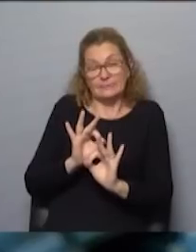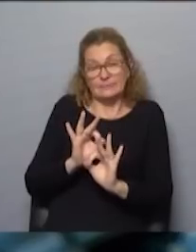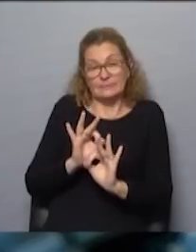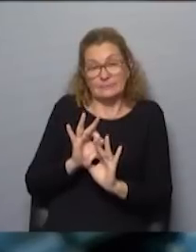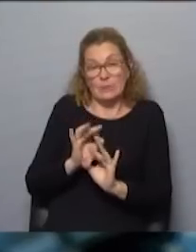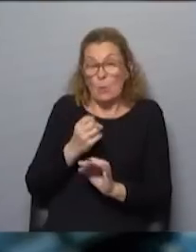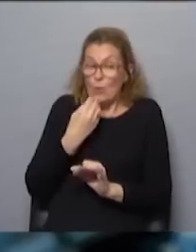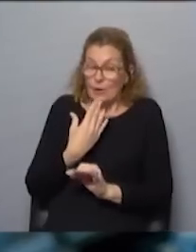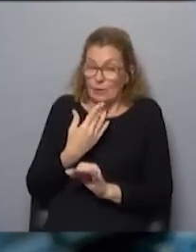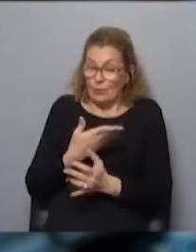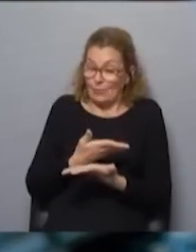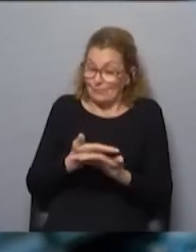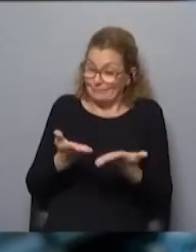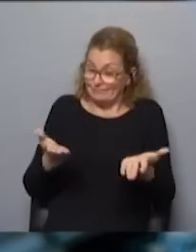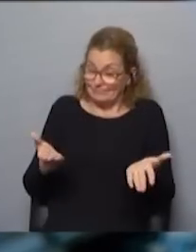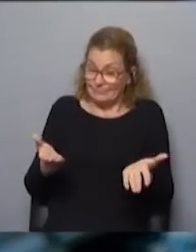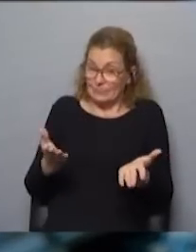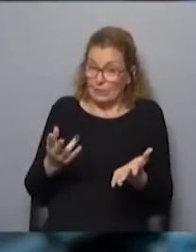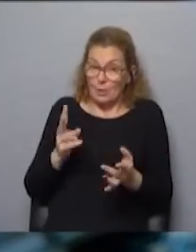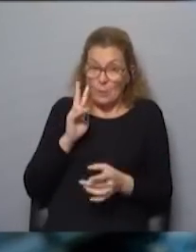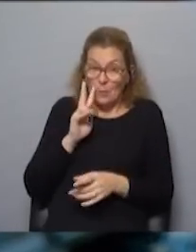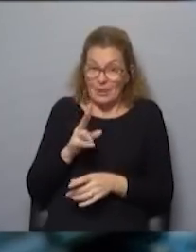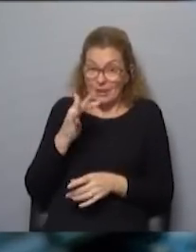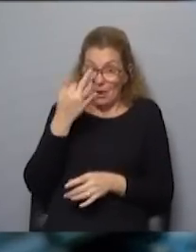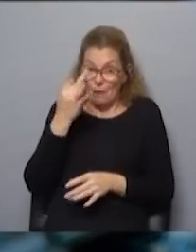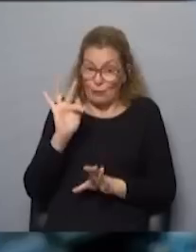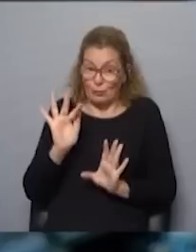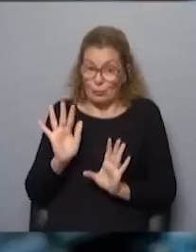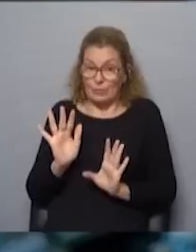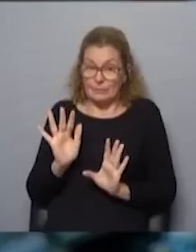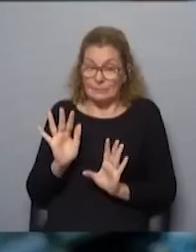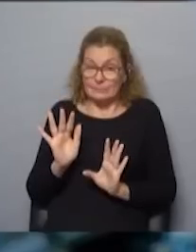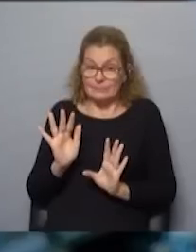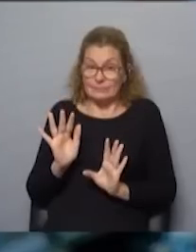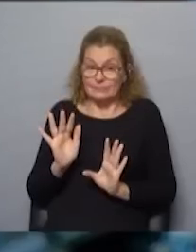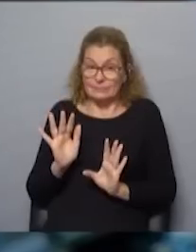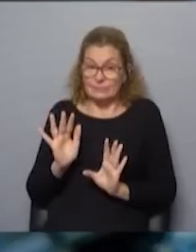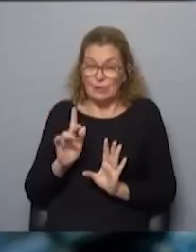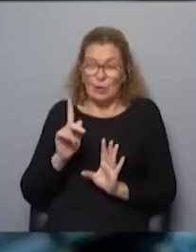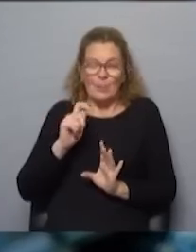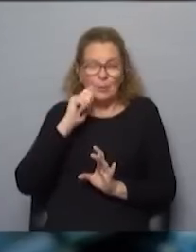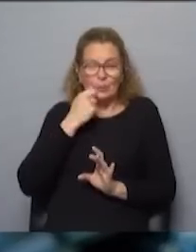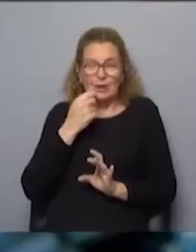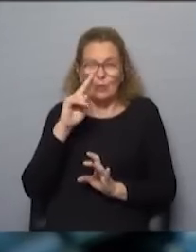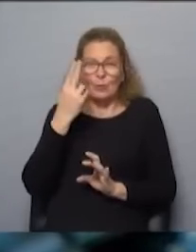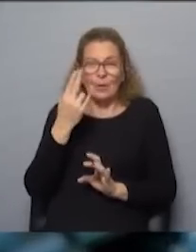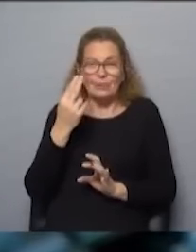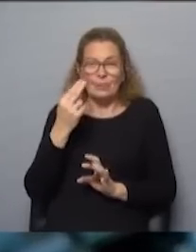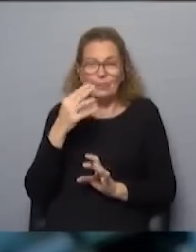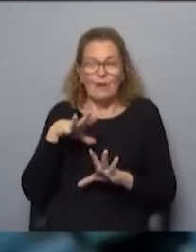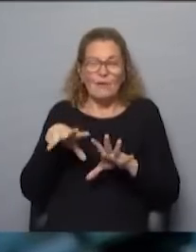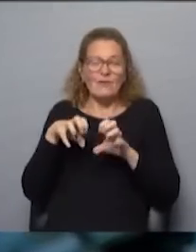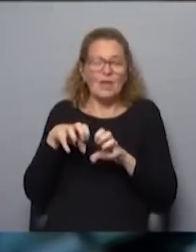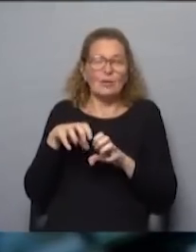favorable el panorama que uno puede observar en un futuro me gustaría que el uruguay tuviese viviendo